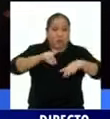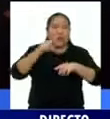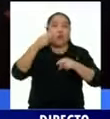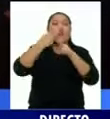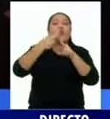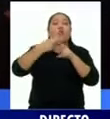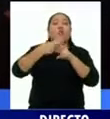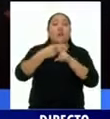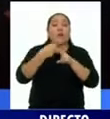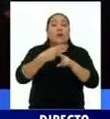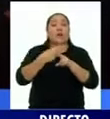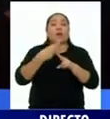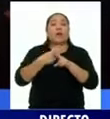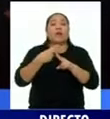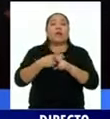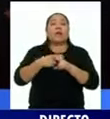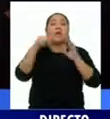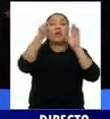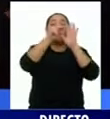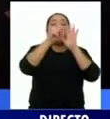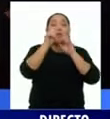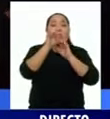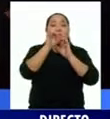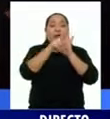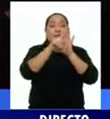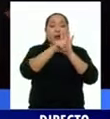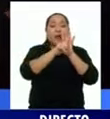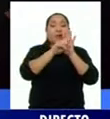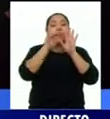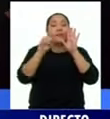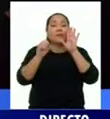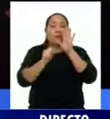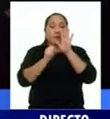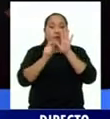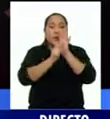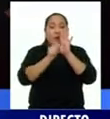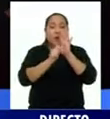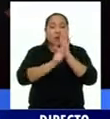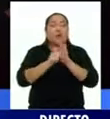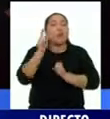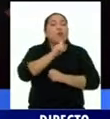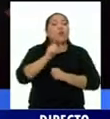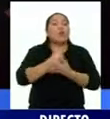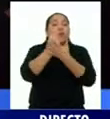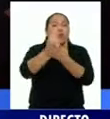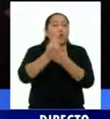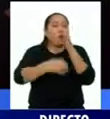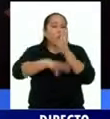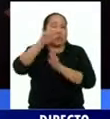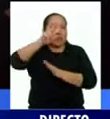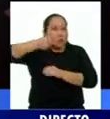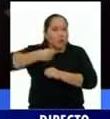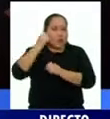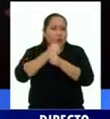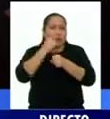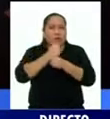teletrabajo que en algún momento no superó durante años de su vigencia más de 2.000